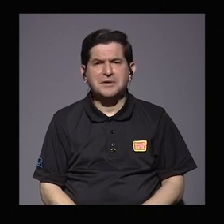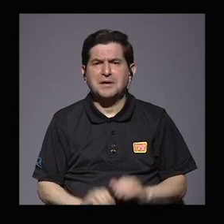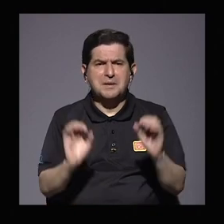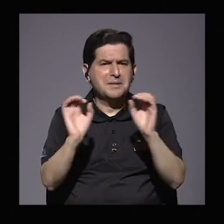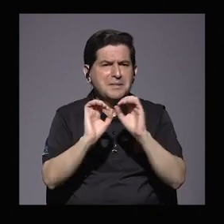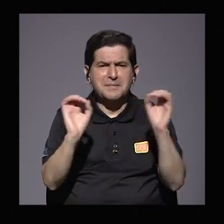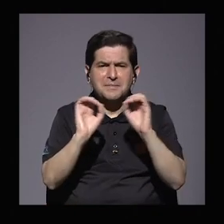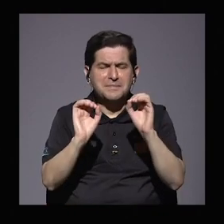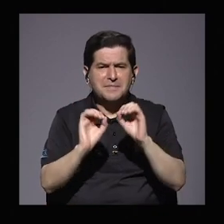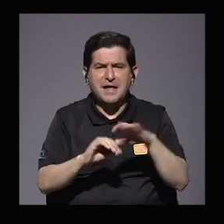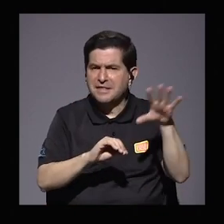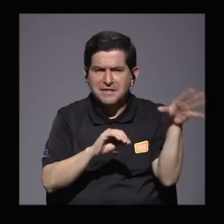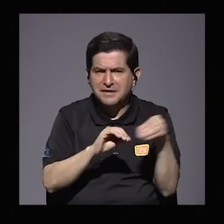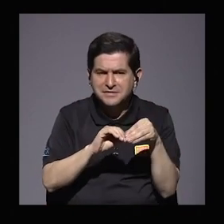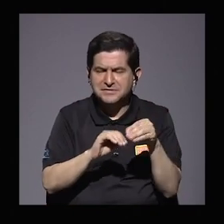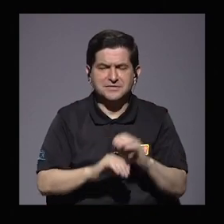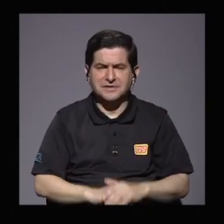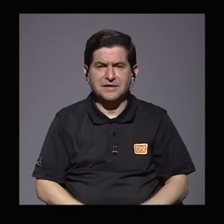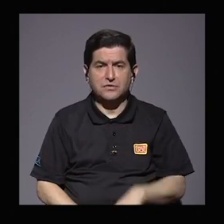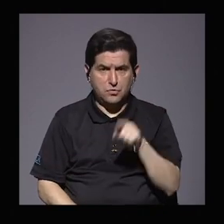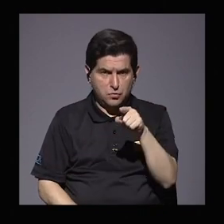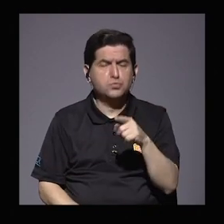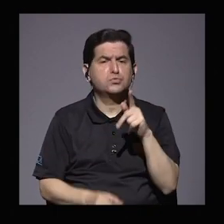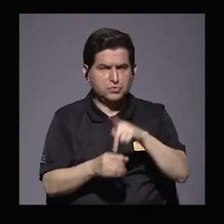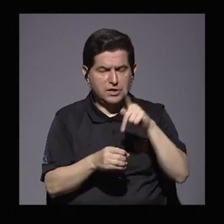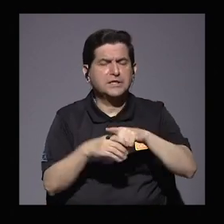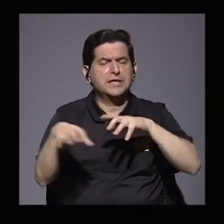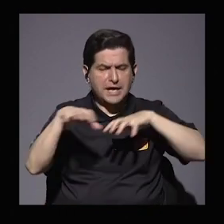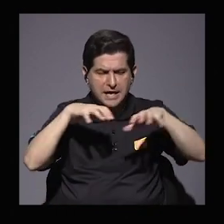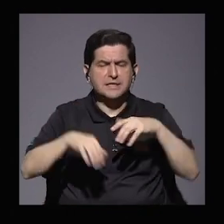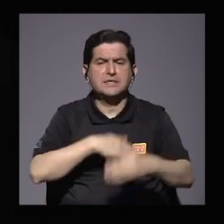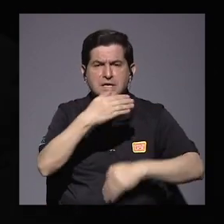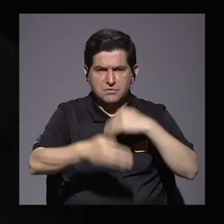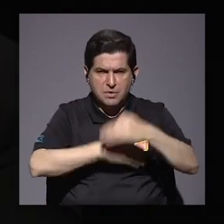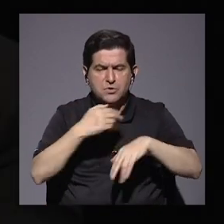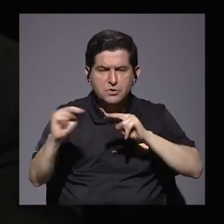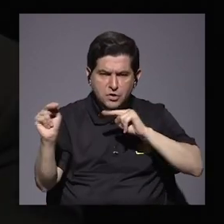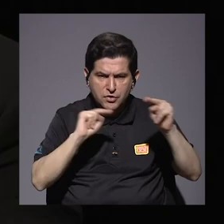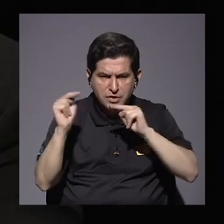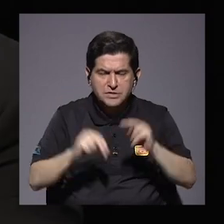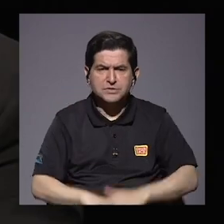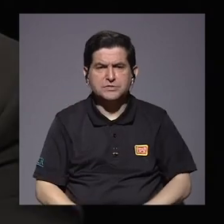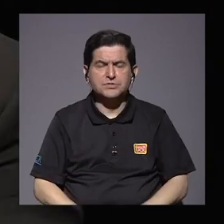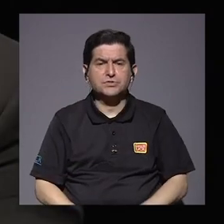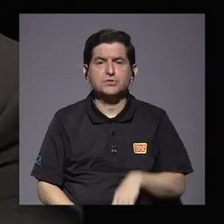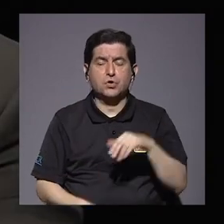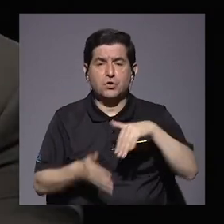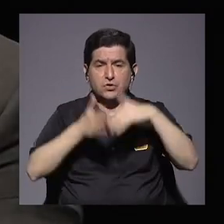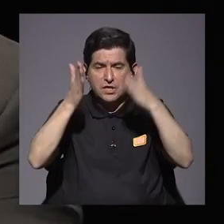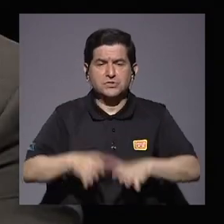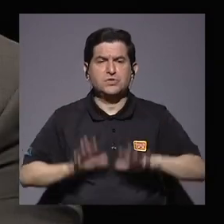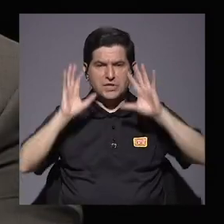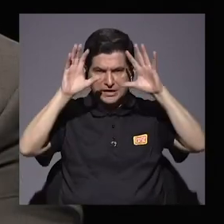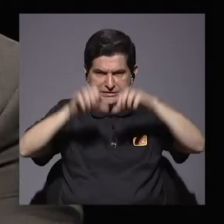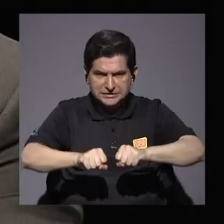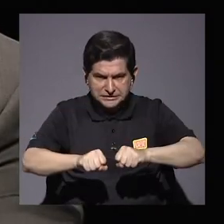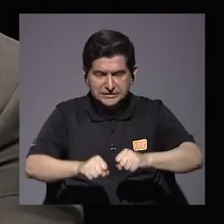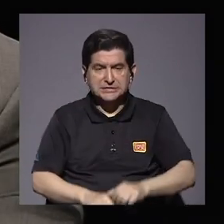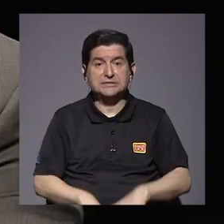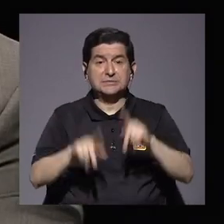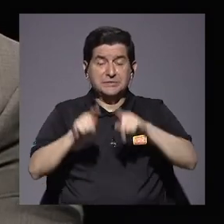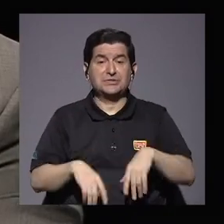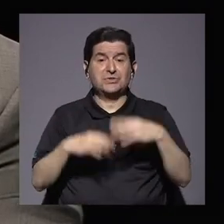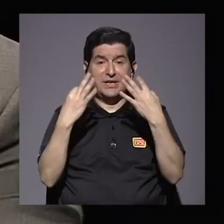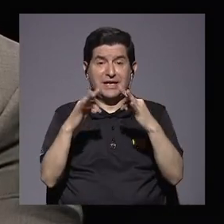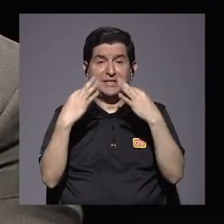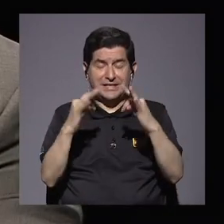sin ningún recurso adicional. Todos sabemos que usted participó activamente en los procesos de mediación de la toma de los estudiantes, al que le tocó